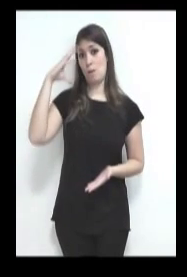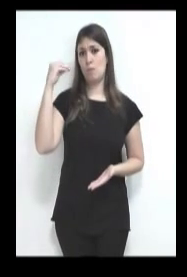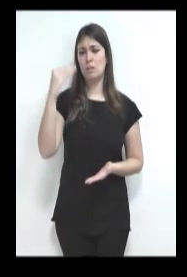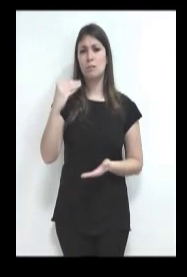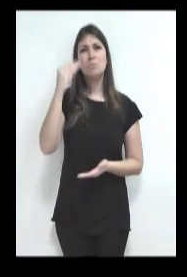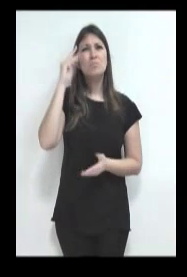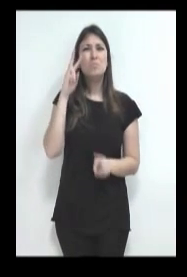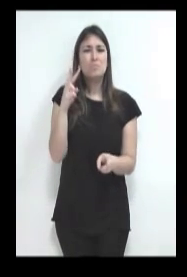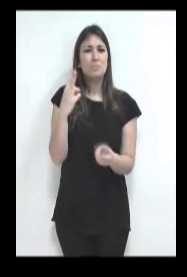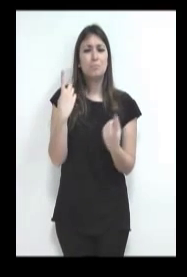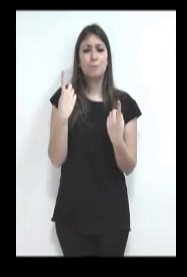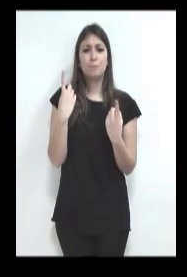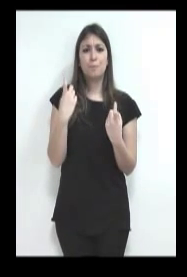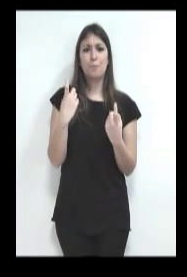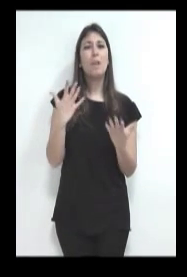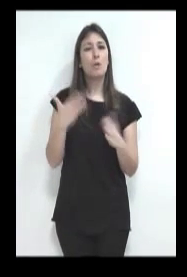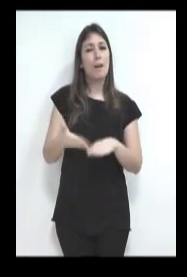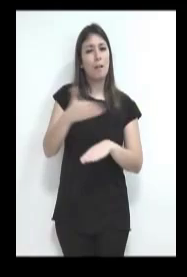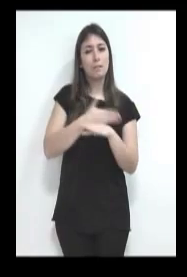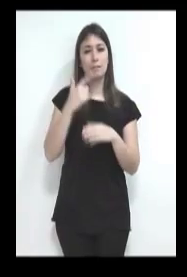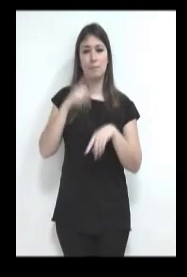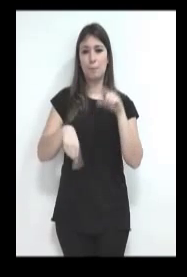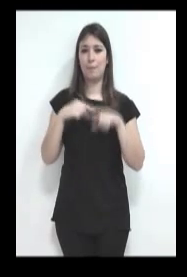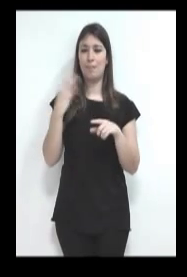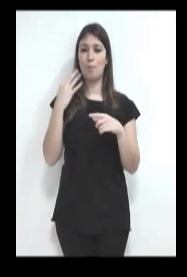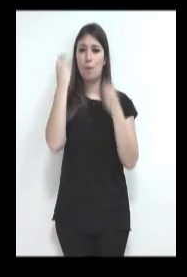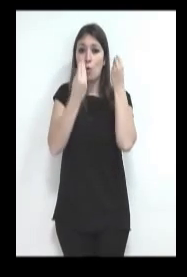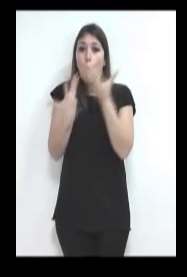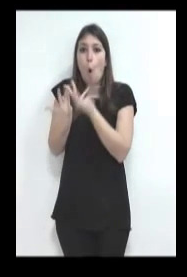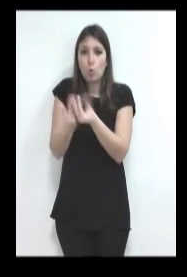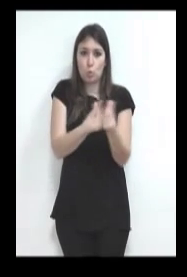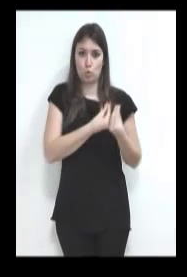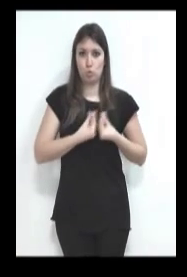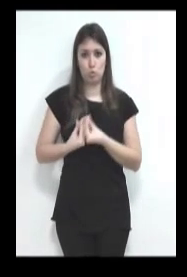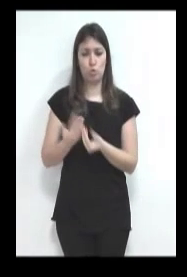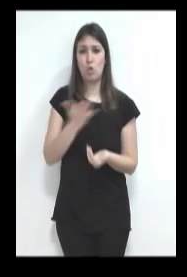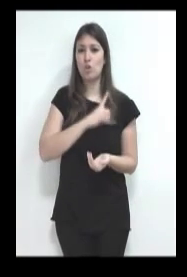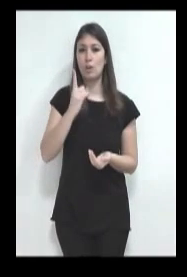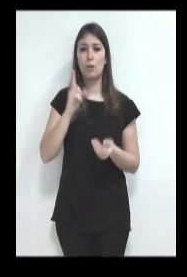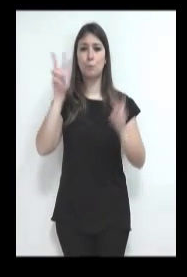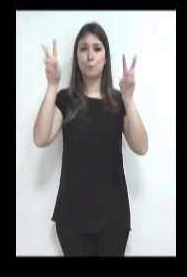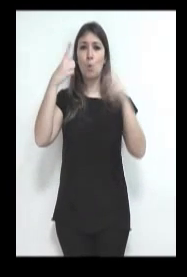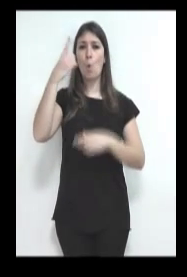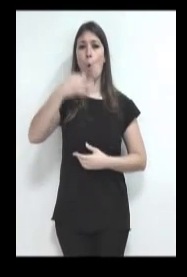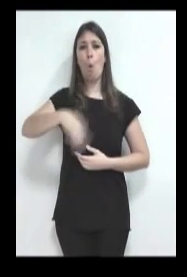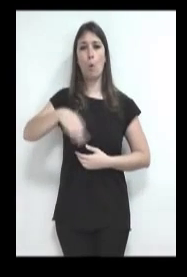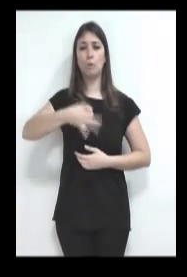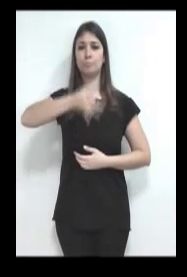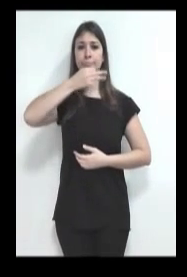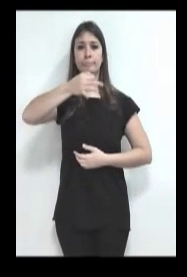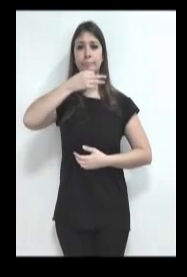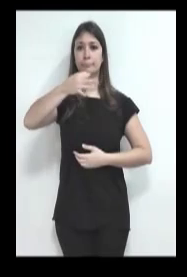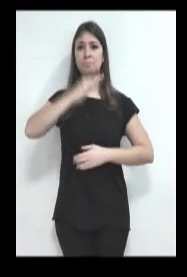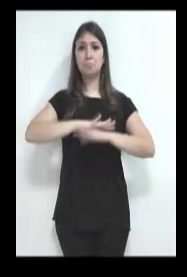solo tienen sentido si las pensamos un poco todos juntos, ¿no? No creemos que exista un discurso único ni original